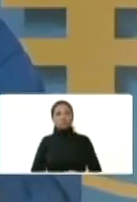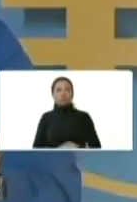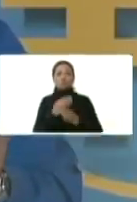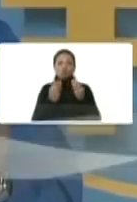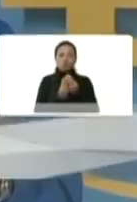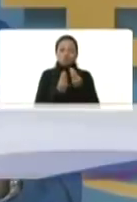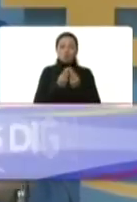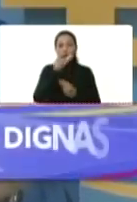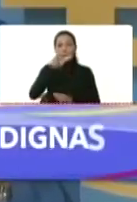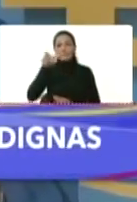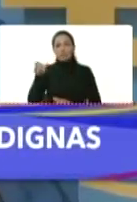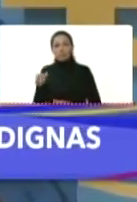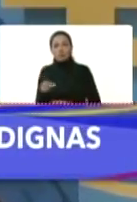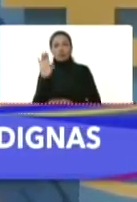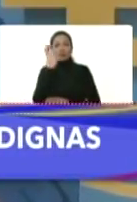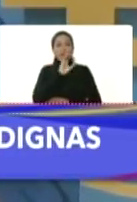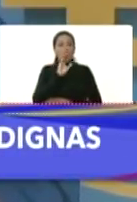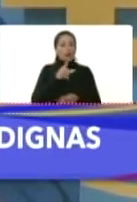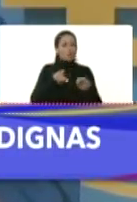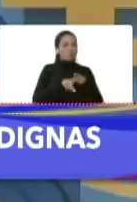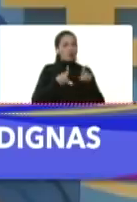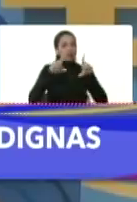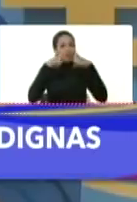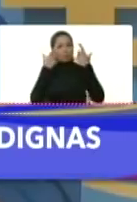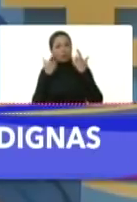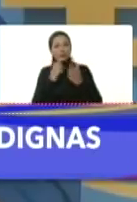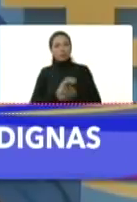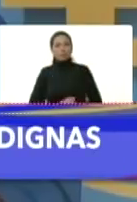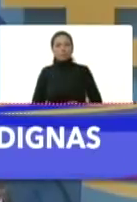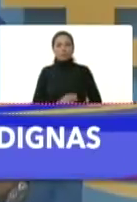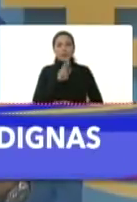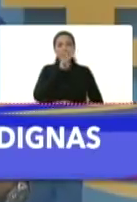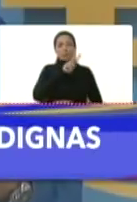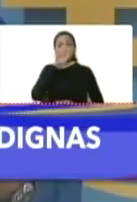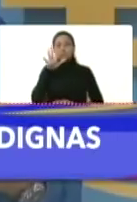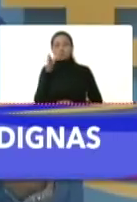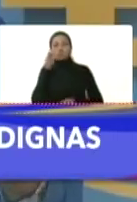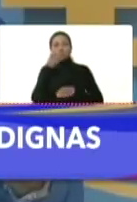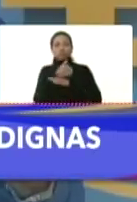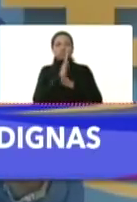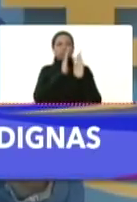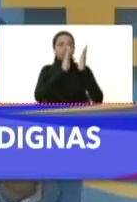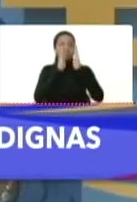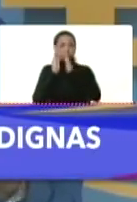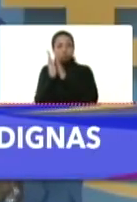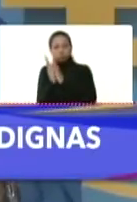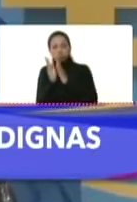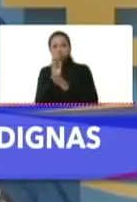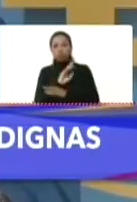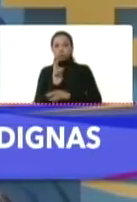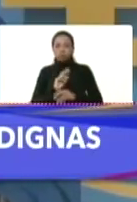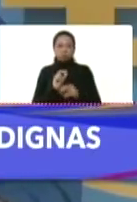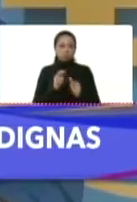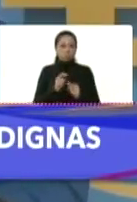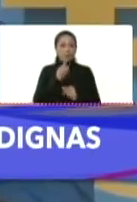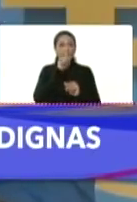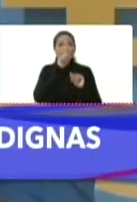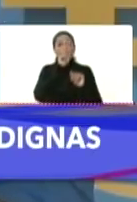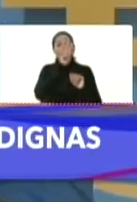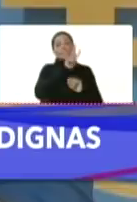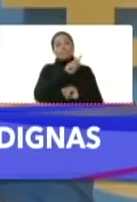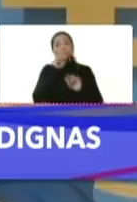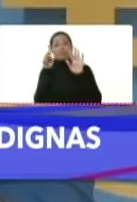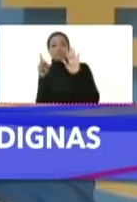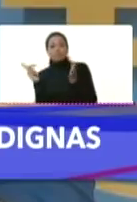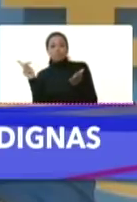la gente en Caracas y en La Guaira. El 25 estuvimos organizando y el 26 nos